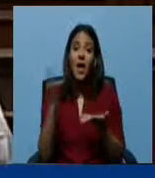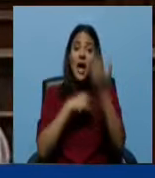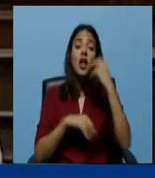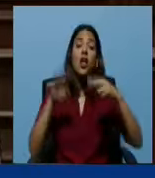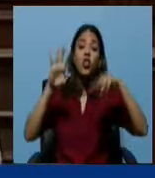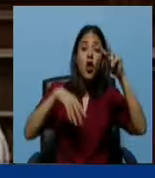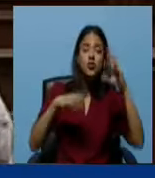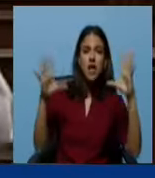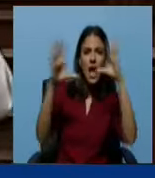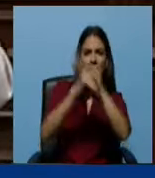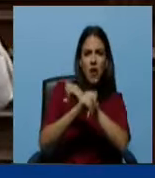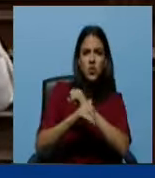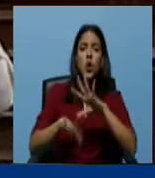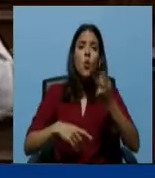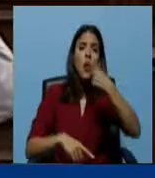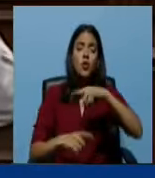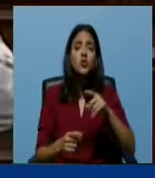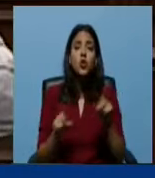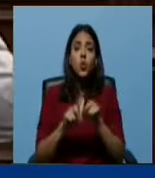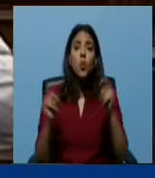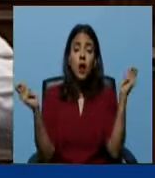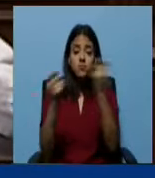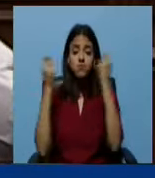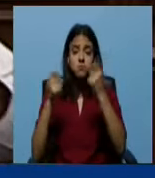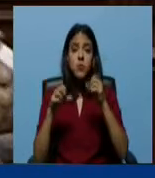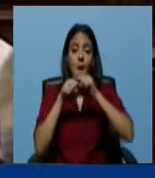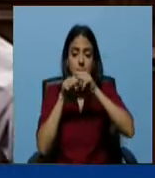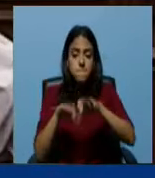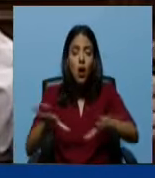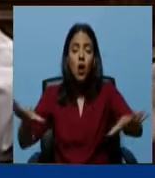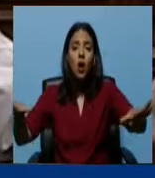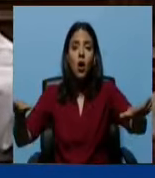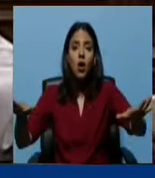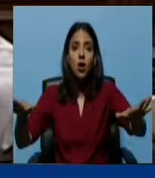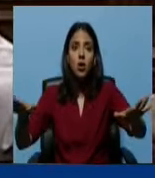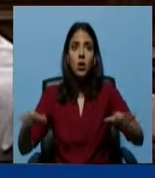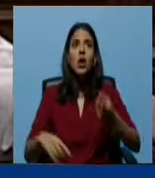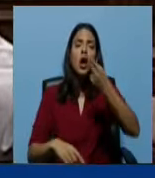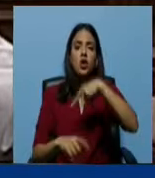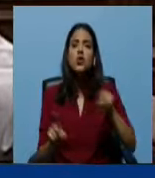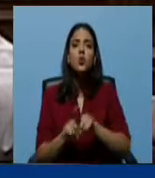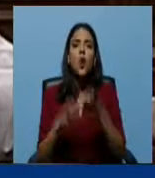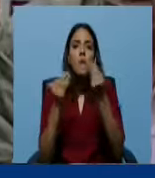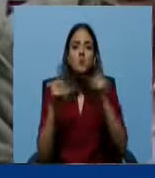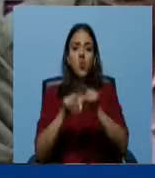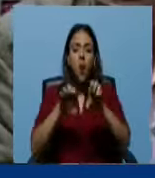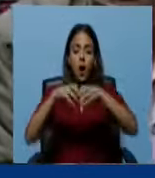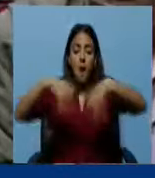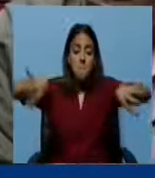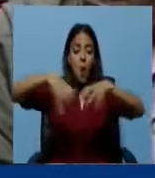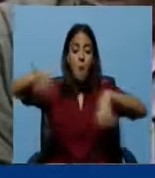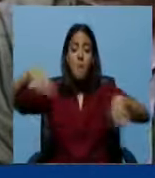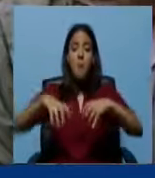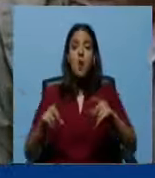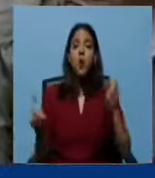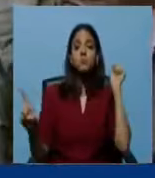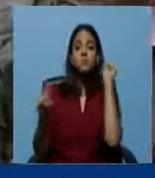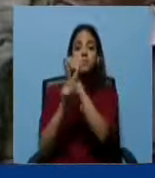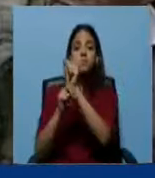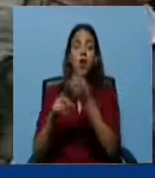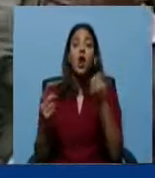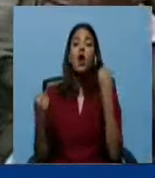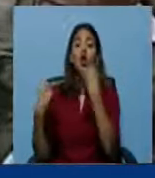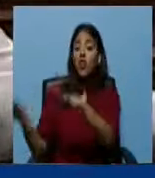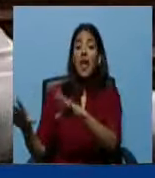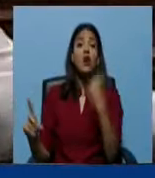noche, cuando salieron los decretos, ya muchos de ellos se replegaron y dejaron solo al viejito Pedro